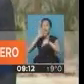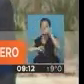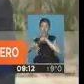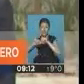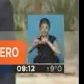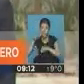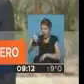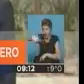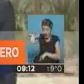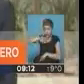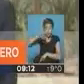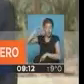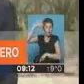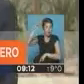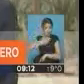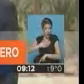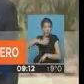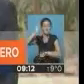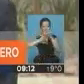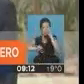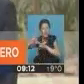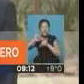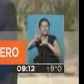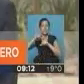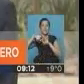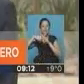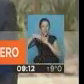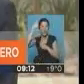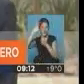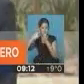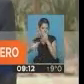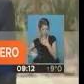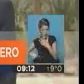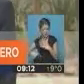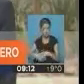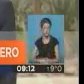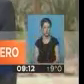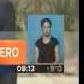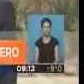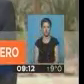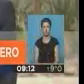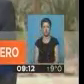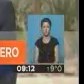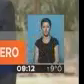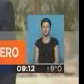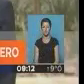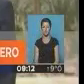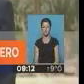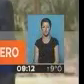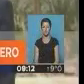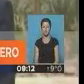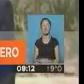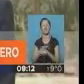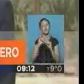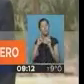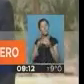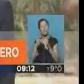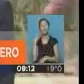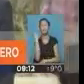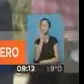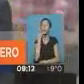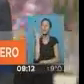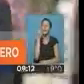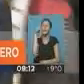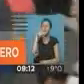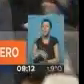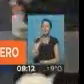los ingenieros, los computadores que el país necesita para desarrollarse en el futuro. Y nos importa que esto llegue a las